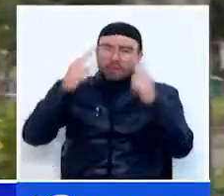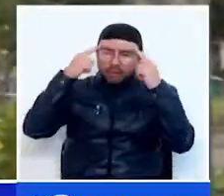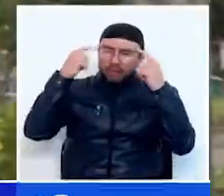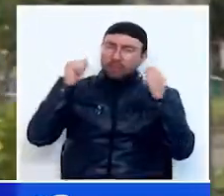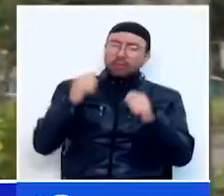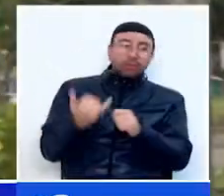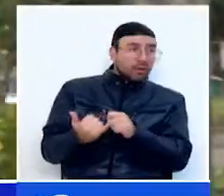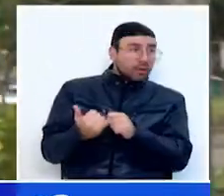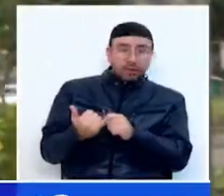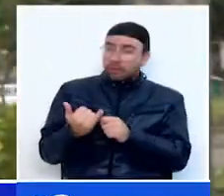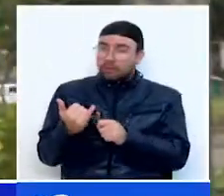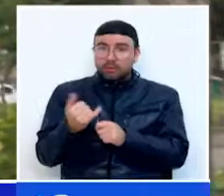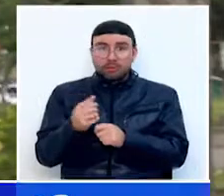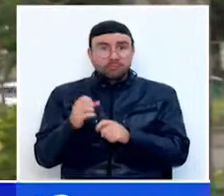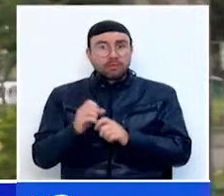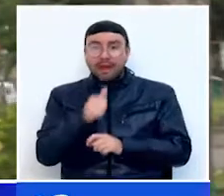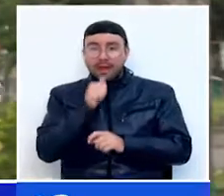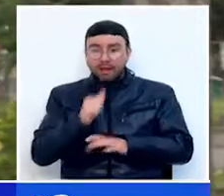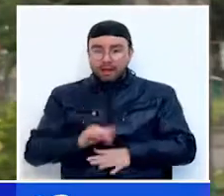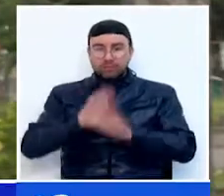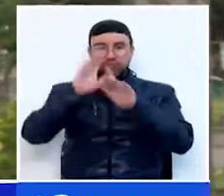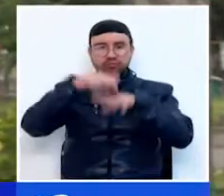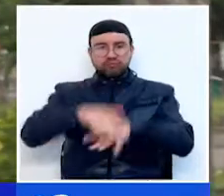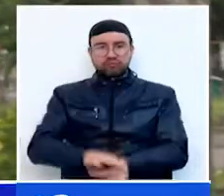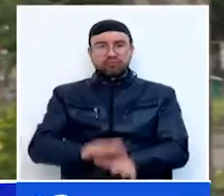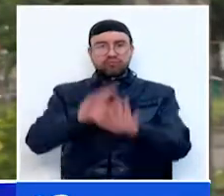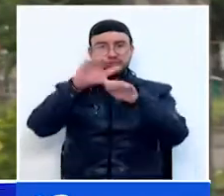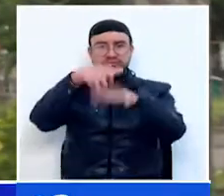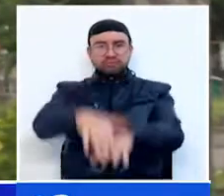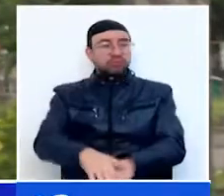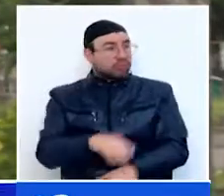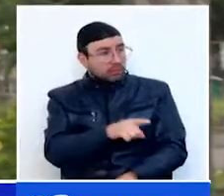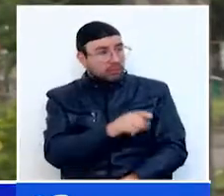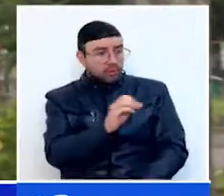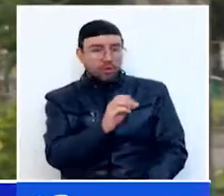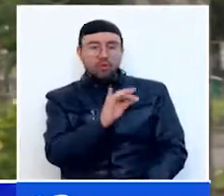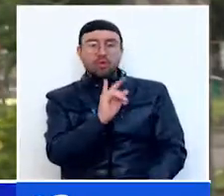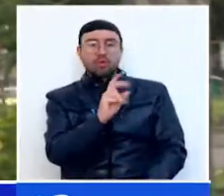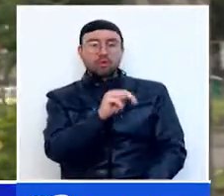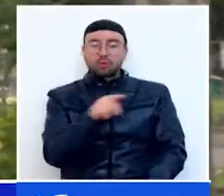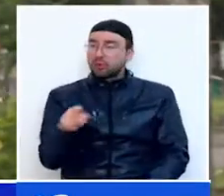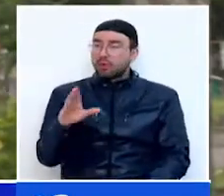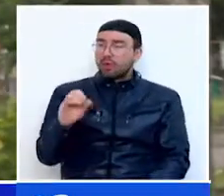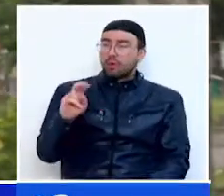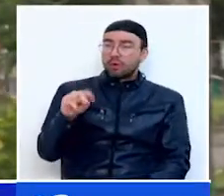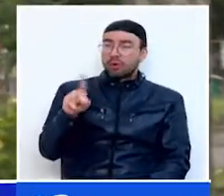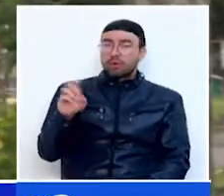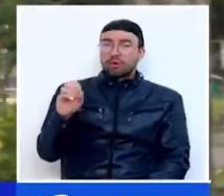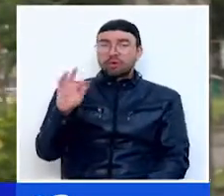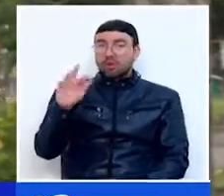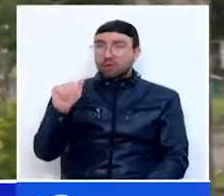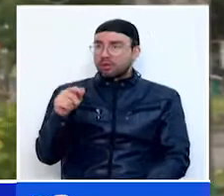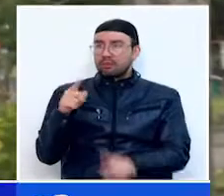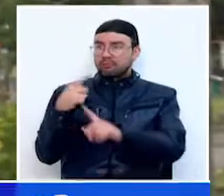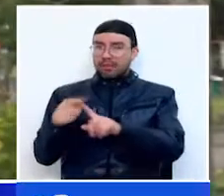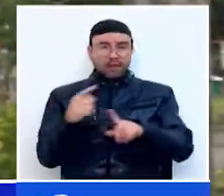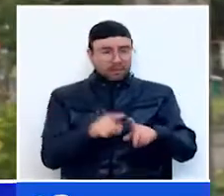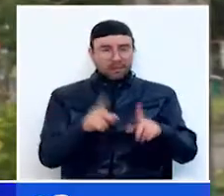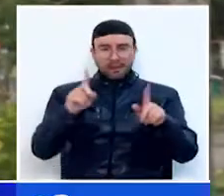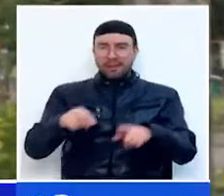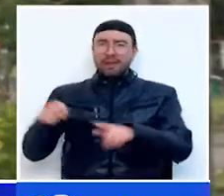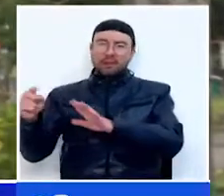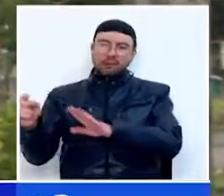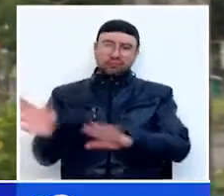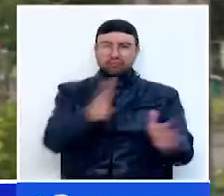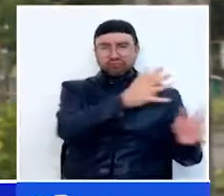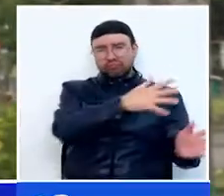probabilidad de crecientes súbitas que se puedan presentar tanto en el río Tuno, en el río Consota, las inundaciones que se pueden presentar y sobre todo los vendavales también. Los